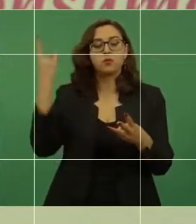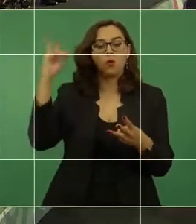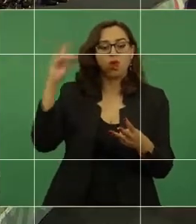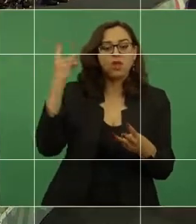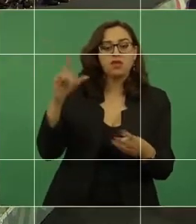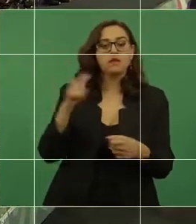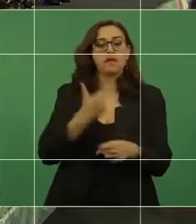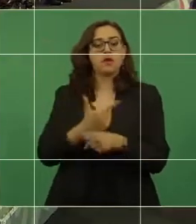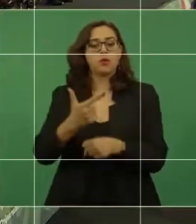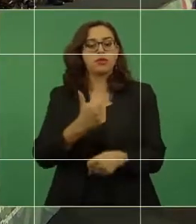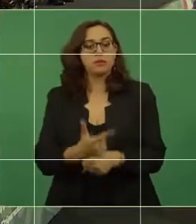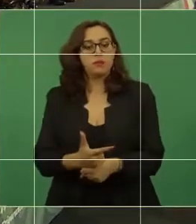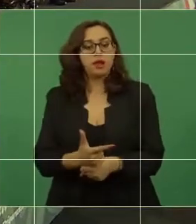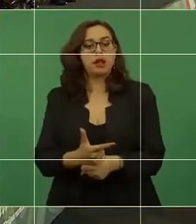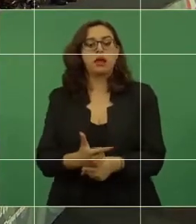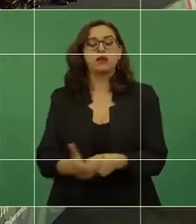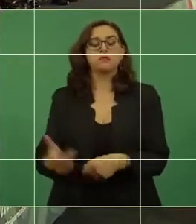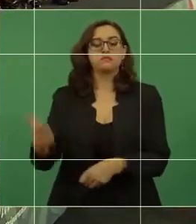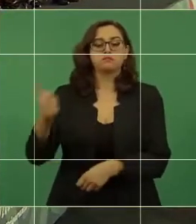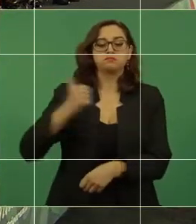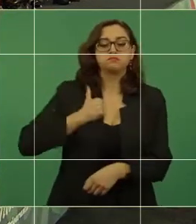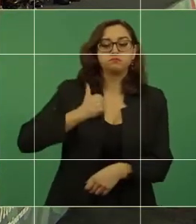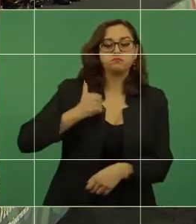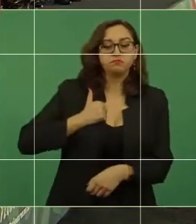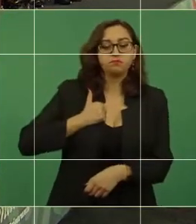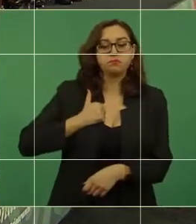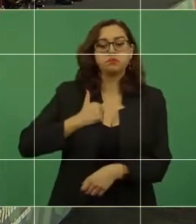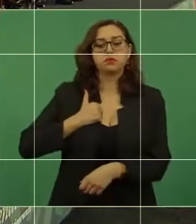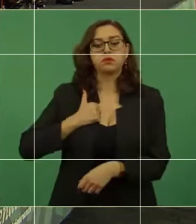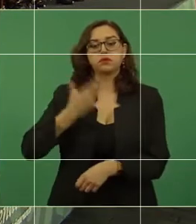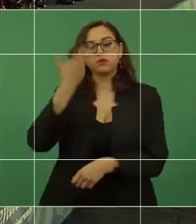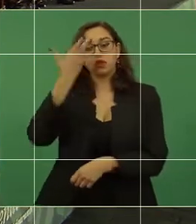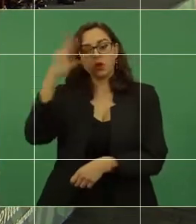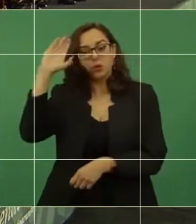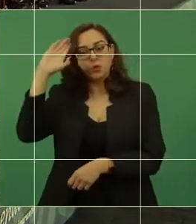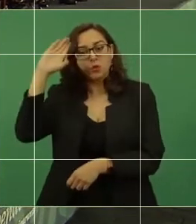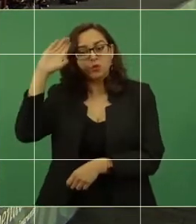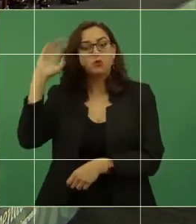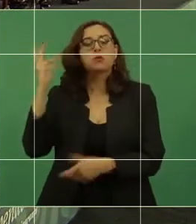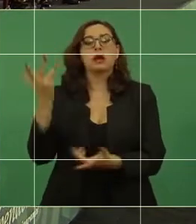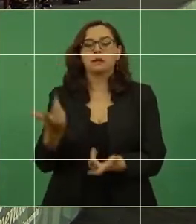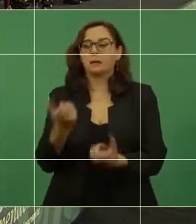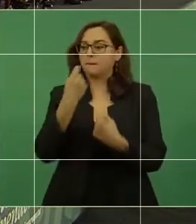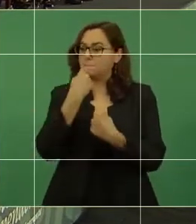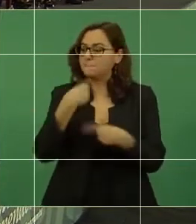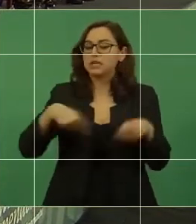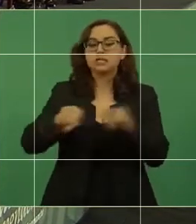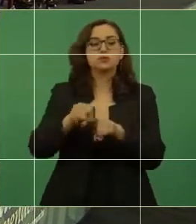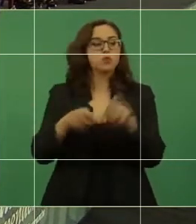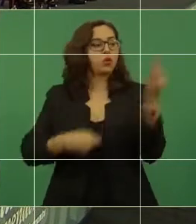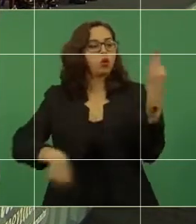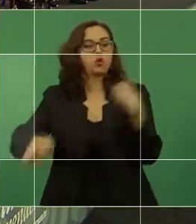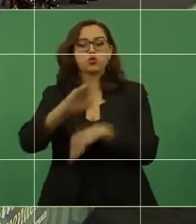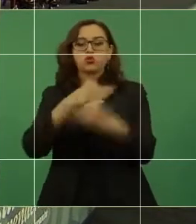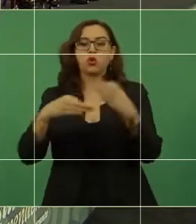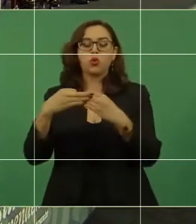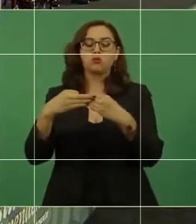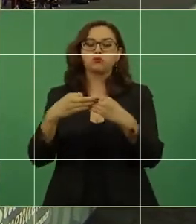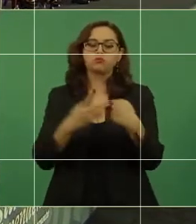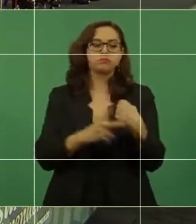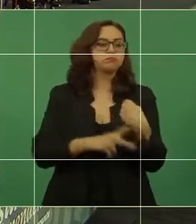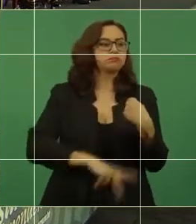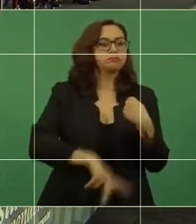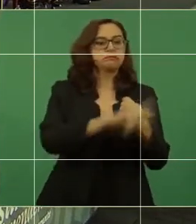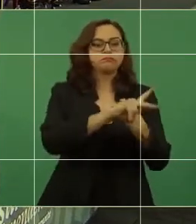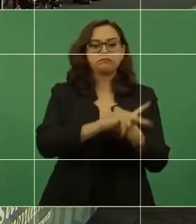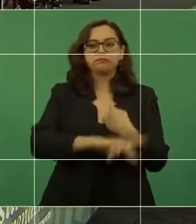guatemala canadá cuba y con todos los países